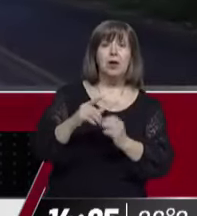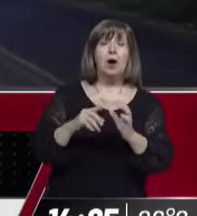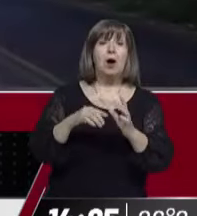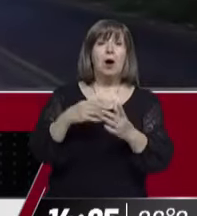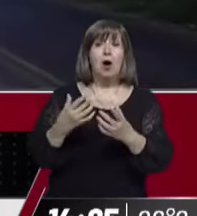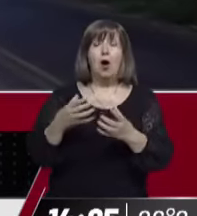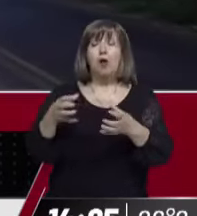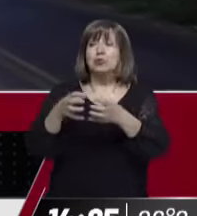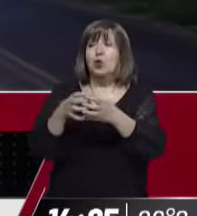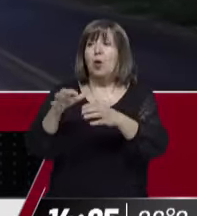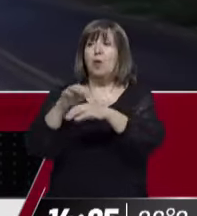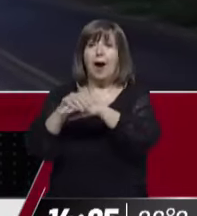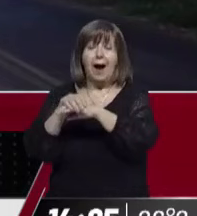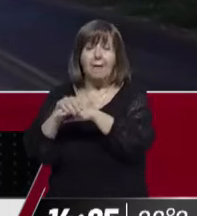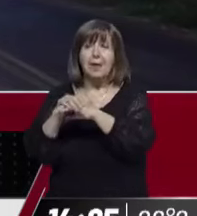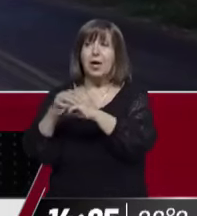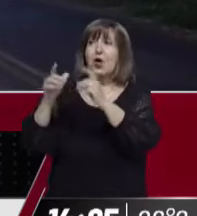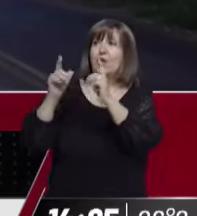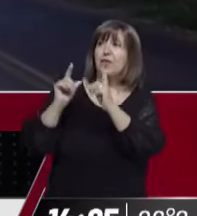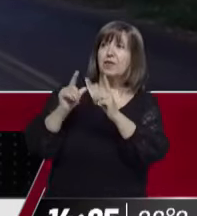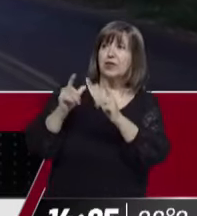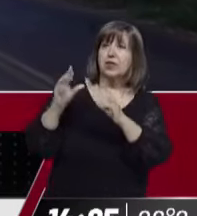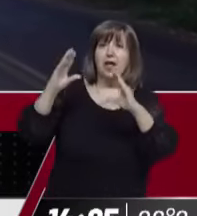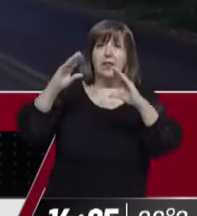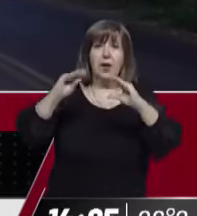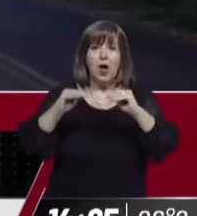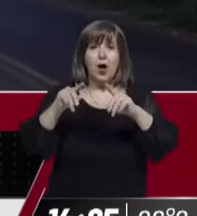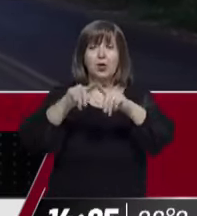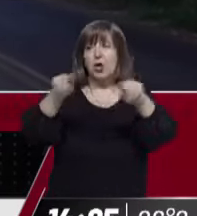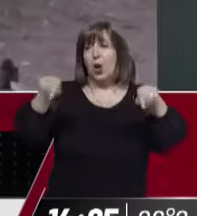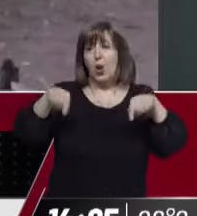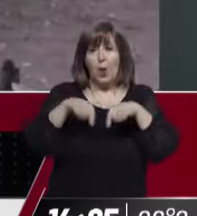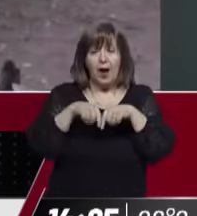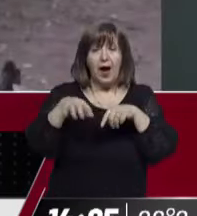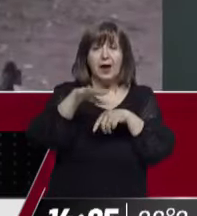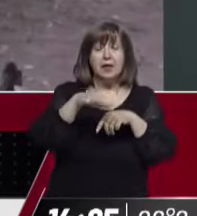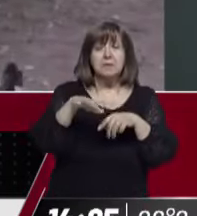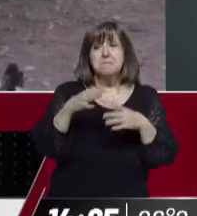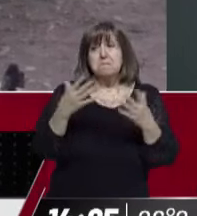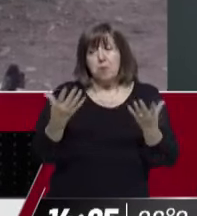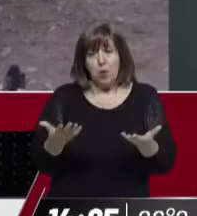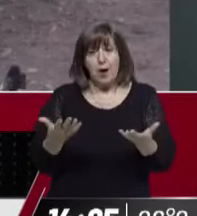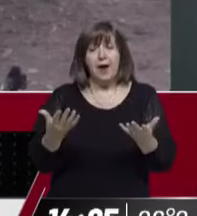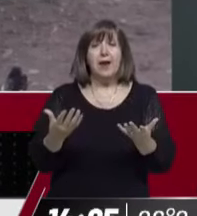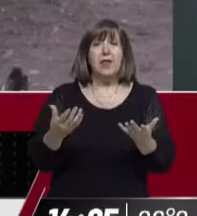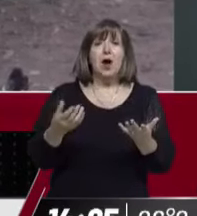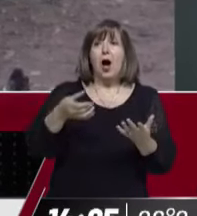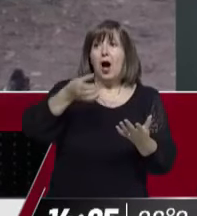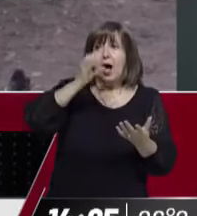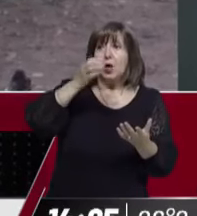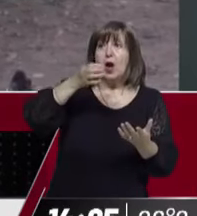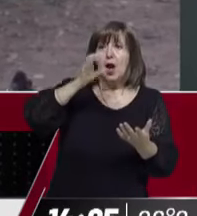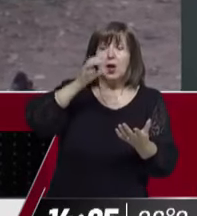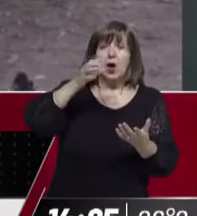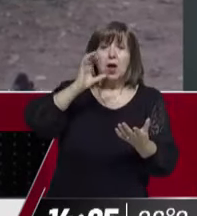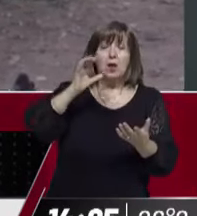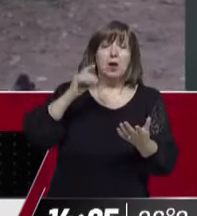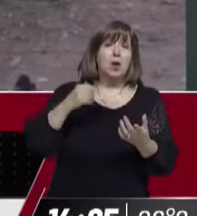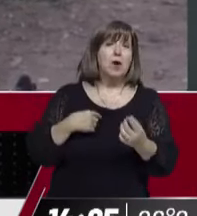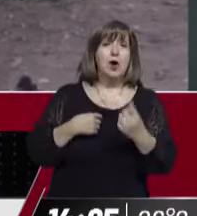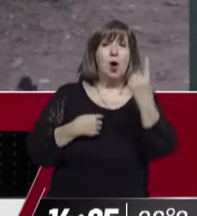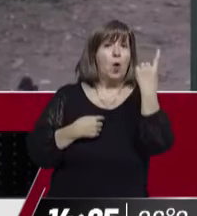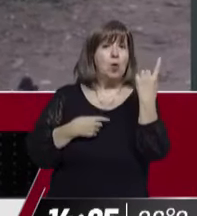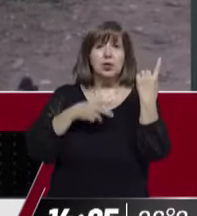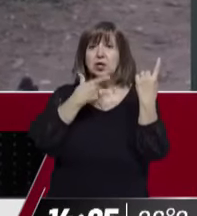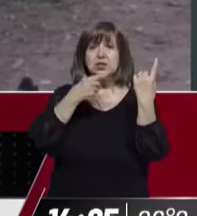estado como grupo de amigos tal vez disfrutando de alguna noche en algún espacio en particular y han consumido alcohol, siempre dejar a un